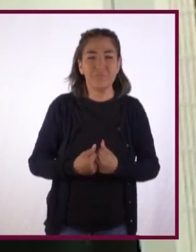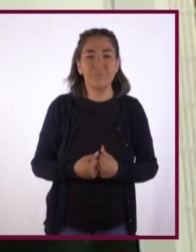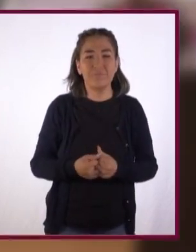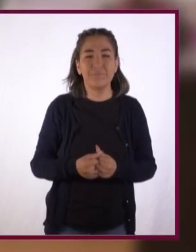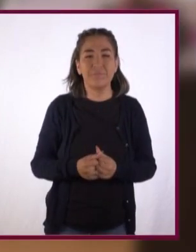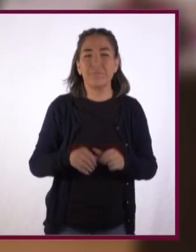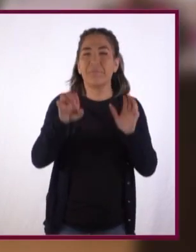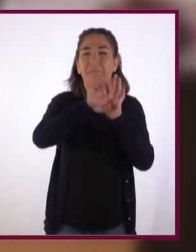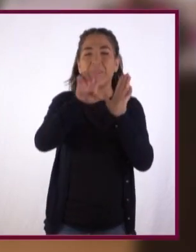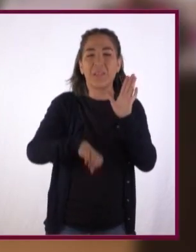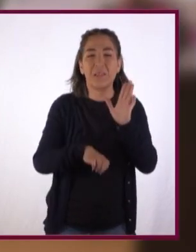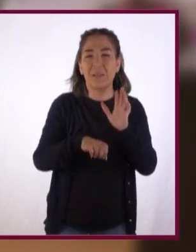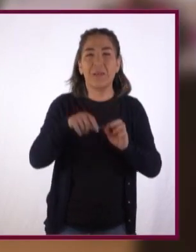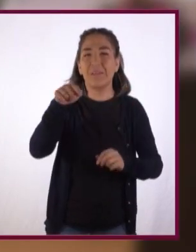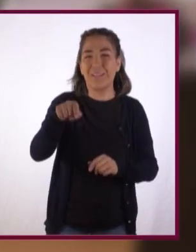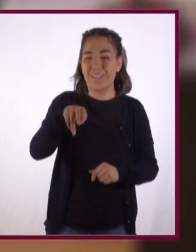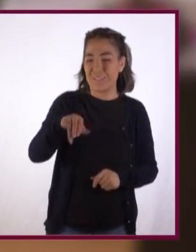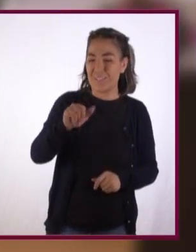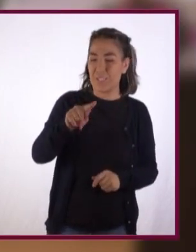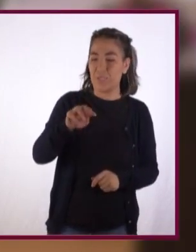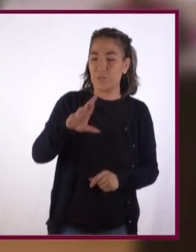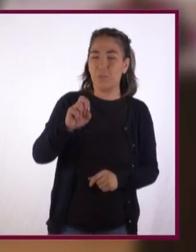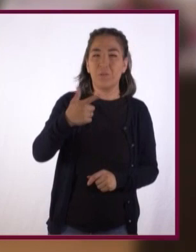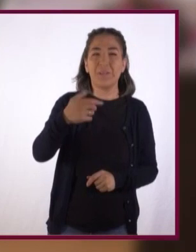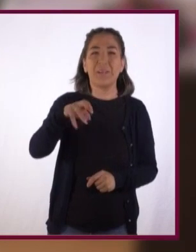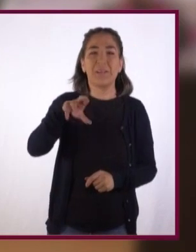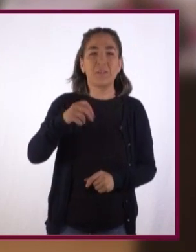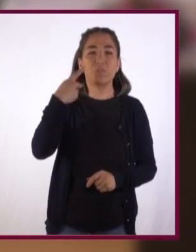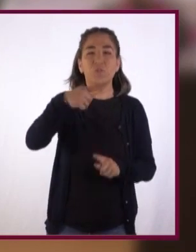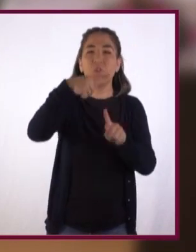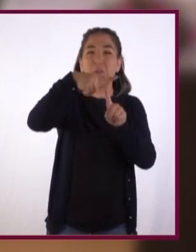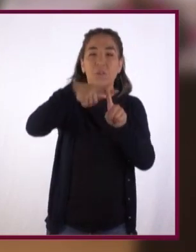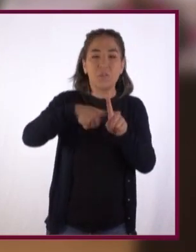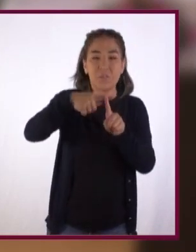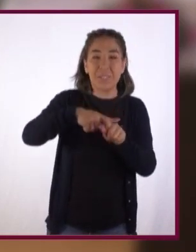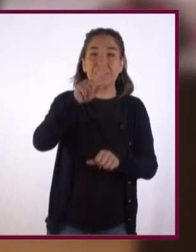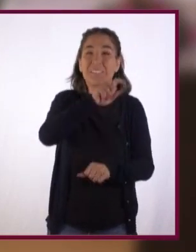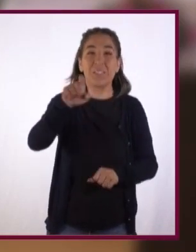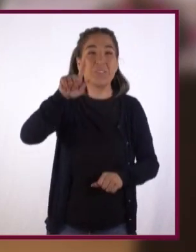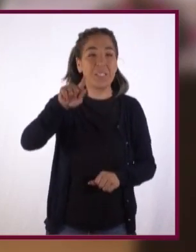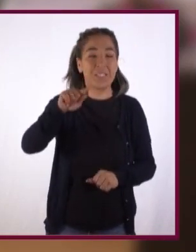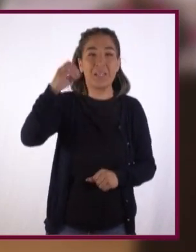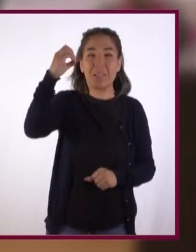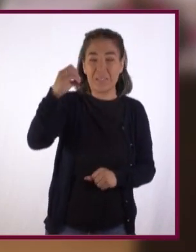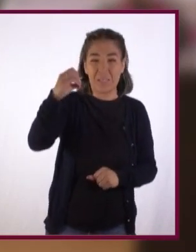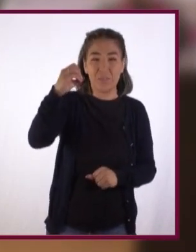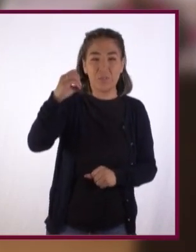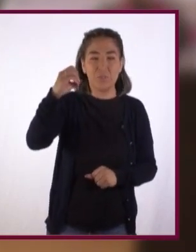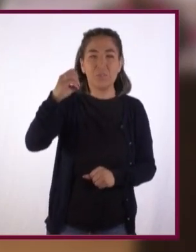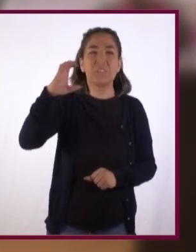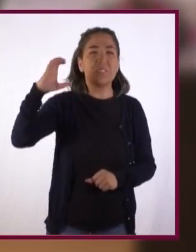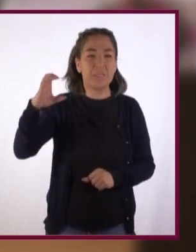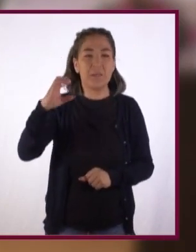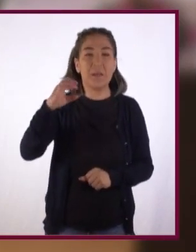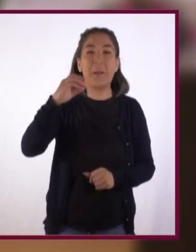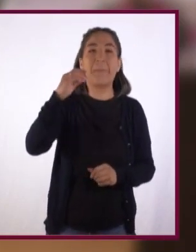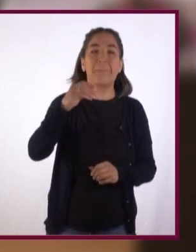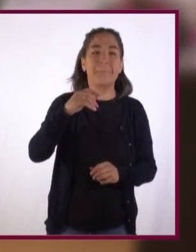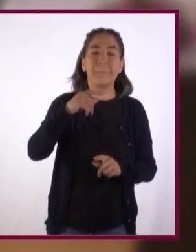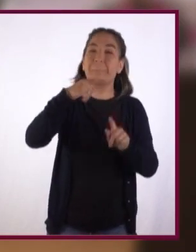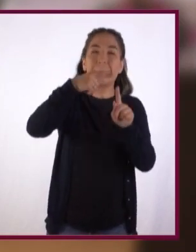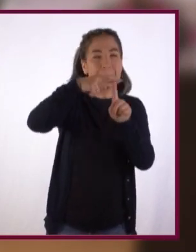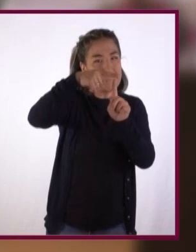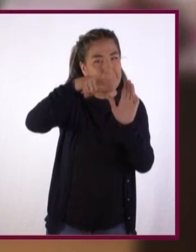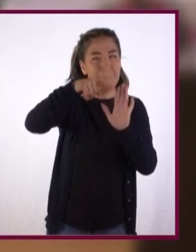de, por ejemplo, un contenedor de nitrógeno, en donde tenemos una temperatura debajo de 170 grados centígrados, debajo de los